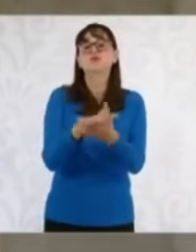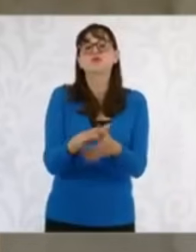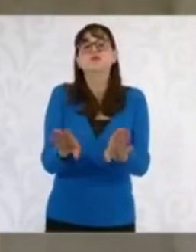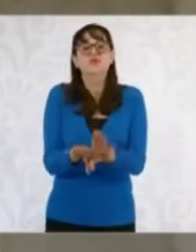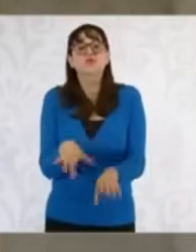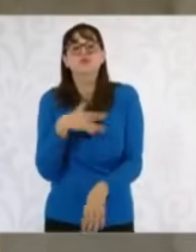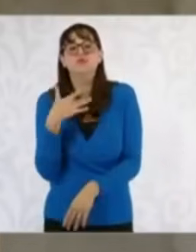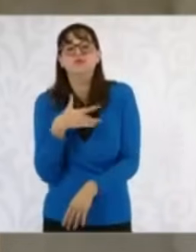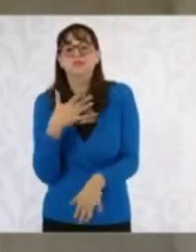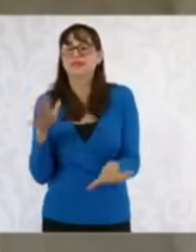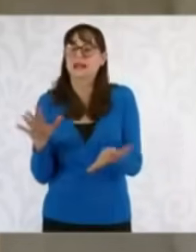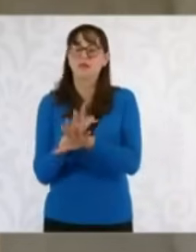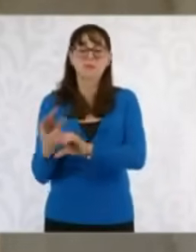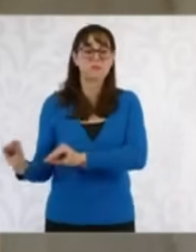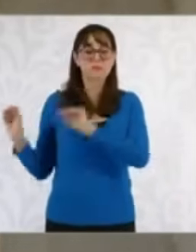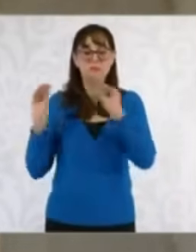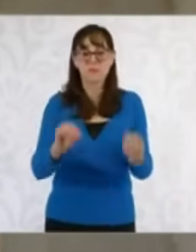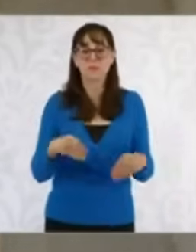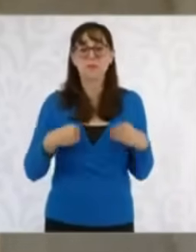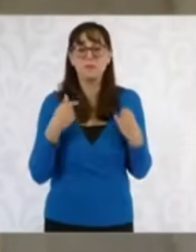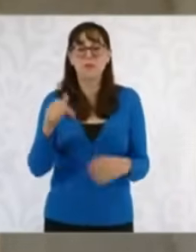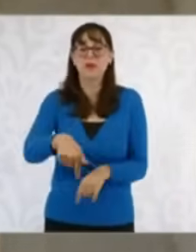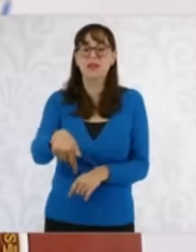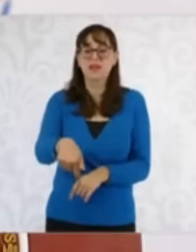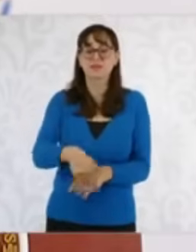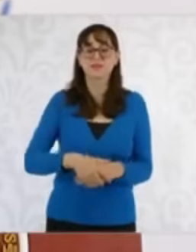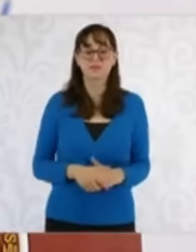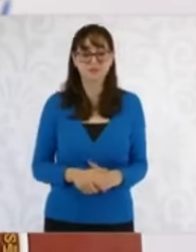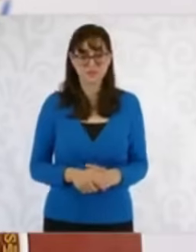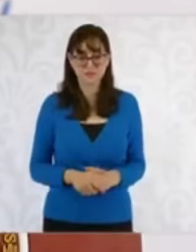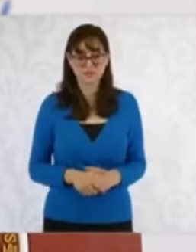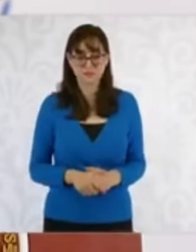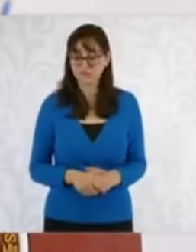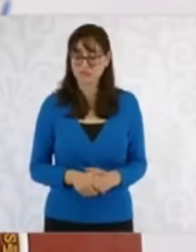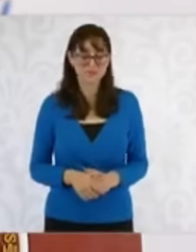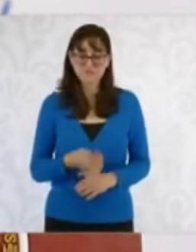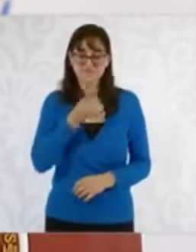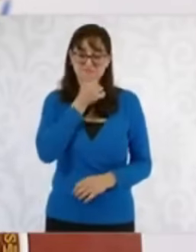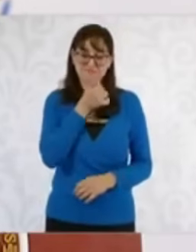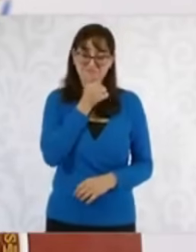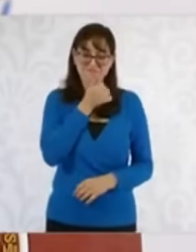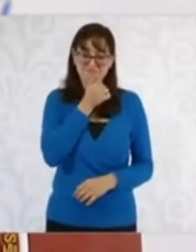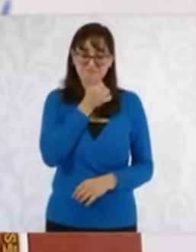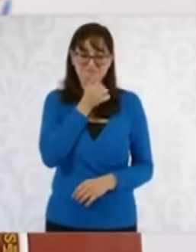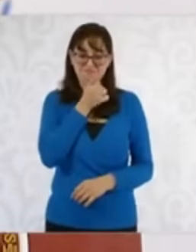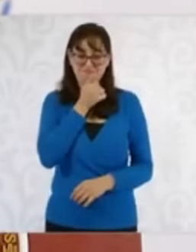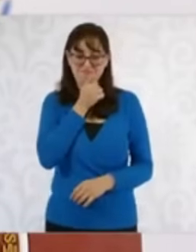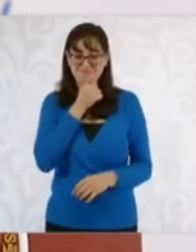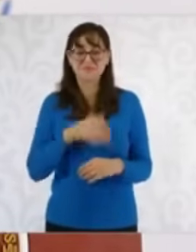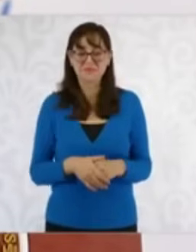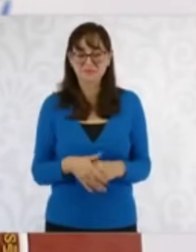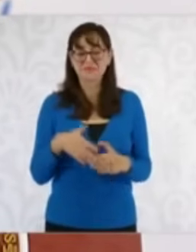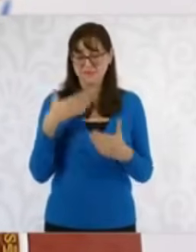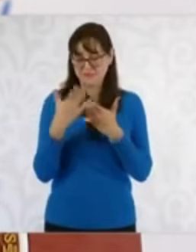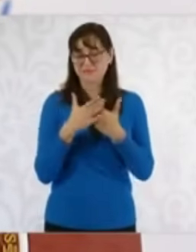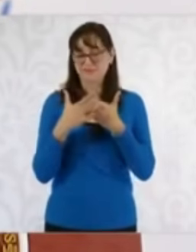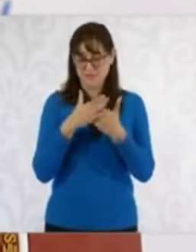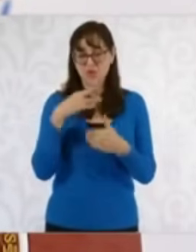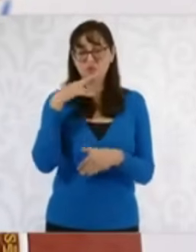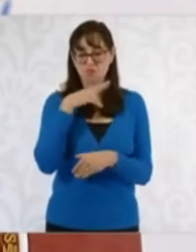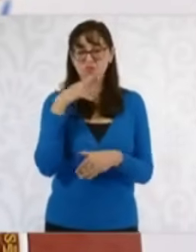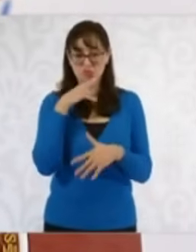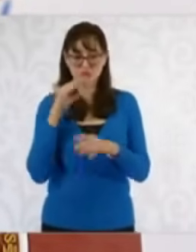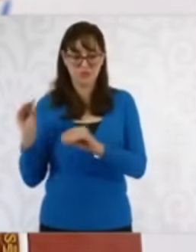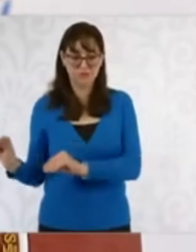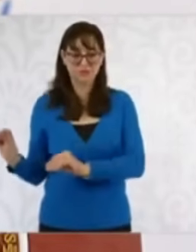esta transición y cómo va ese proceso. Sí, ya pronto nos vamos a mudar, todavía estamos ahí en el